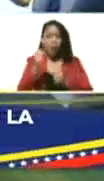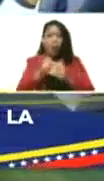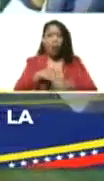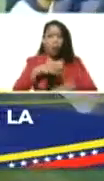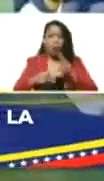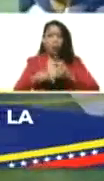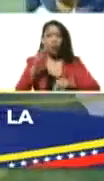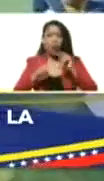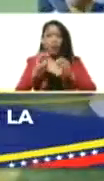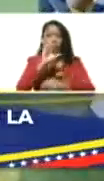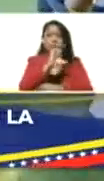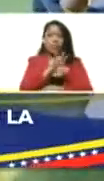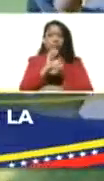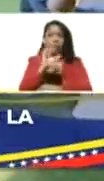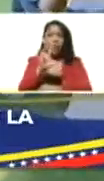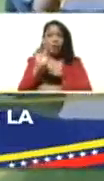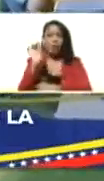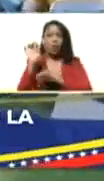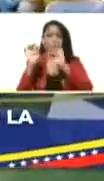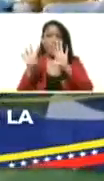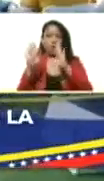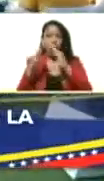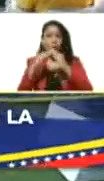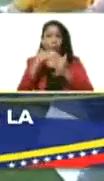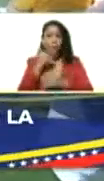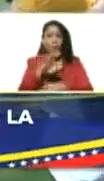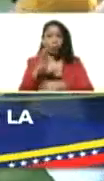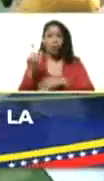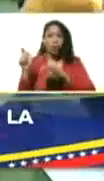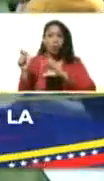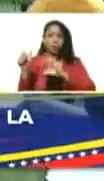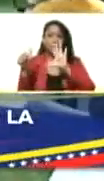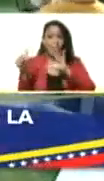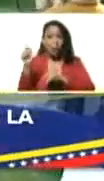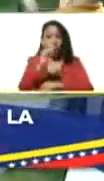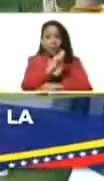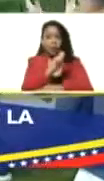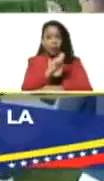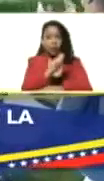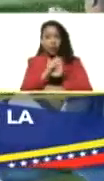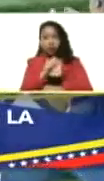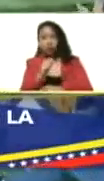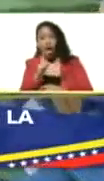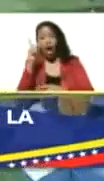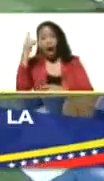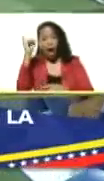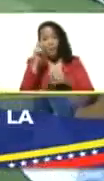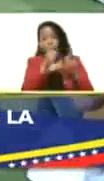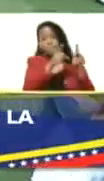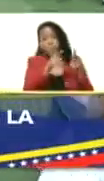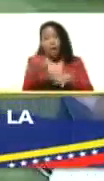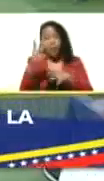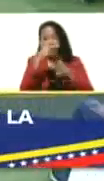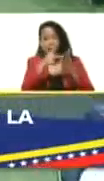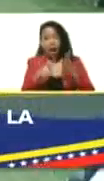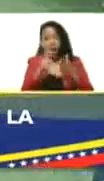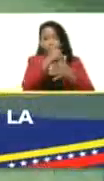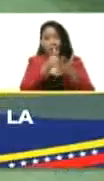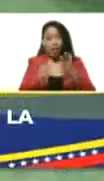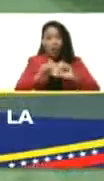fabricar 339 viviendas en los próximos 6 meses. O sea que tenemos un plan con varias líneas de acción. Correcto.